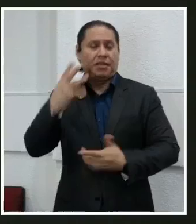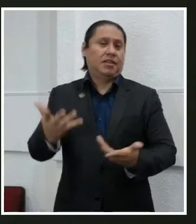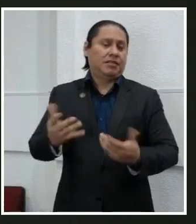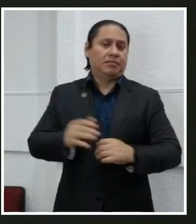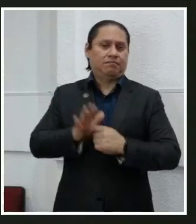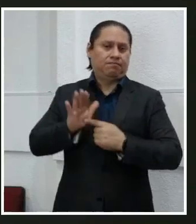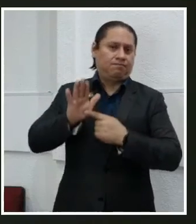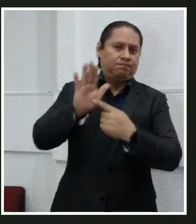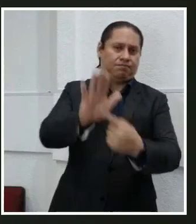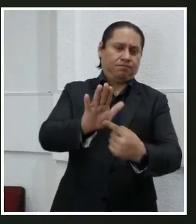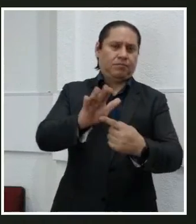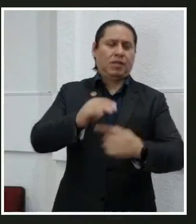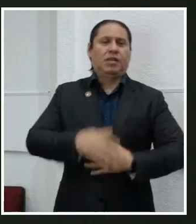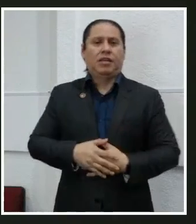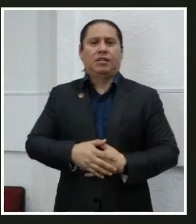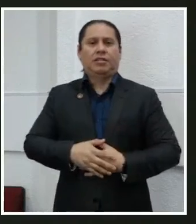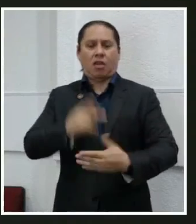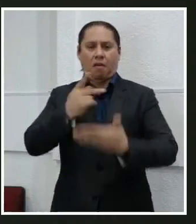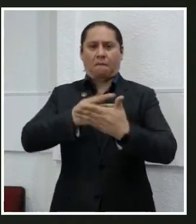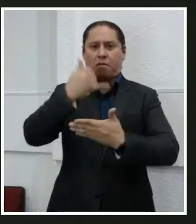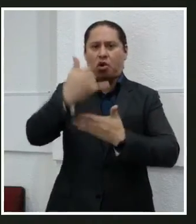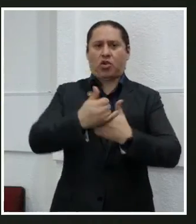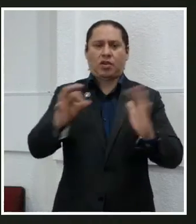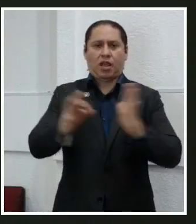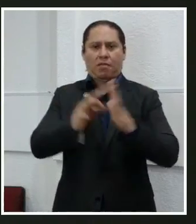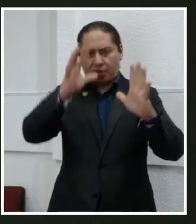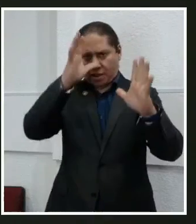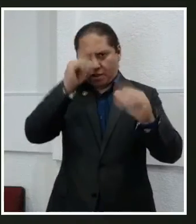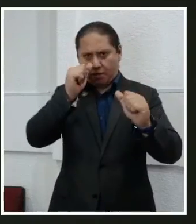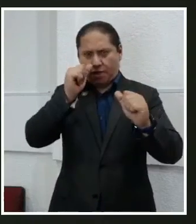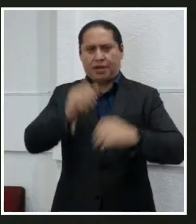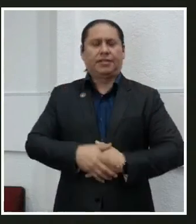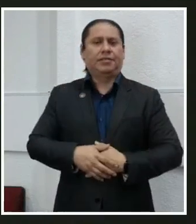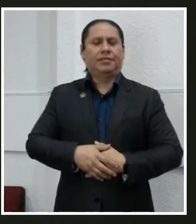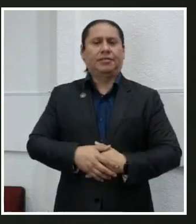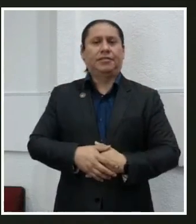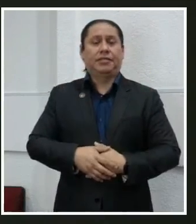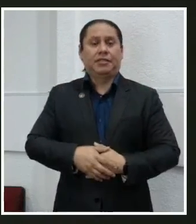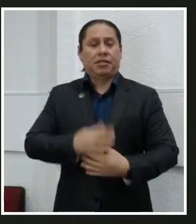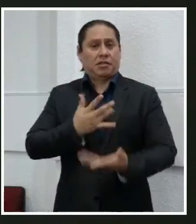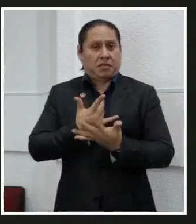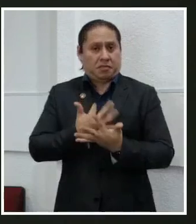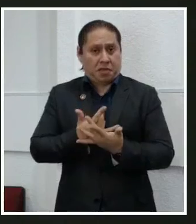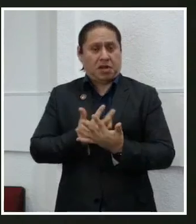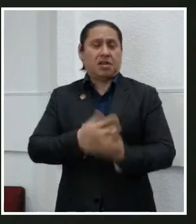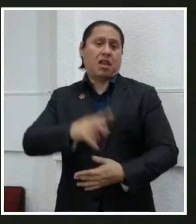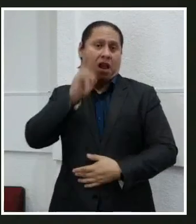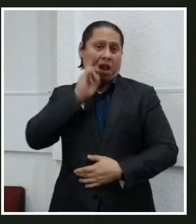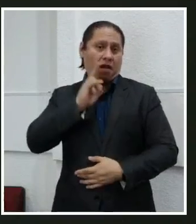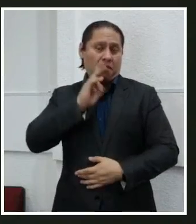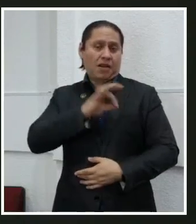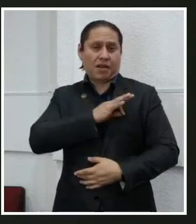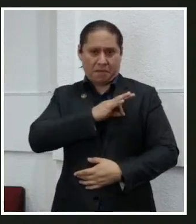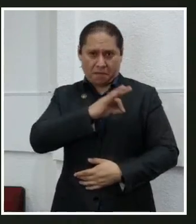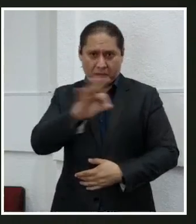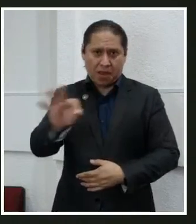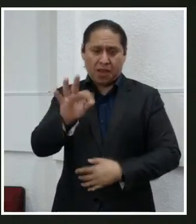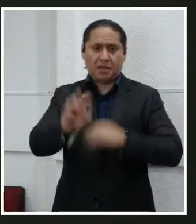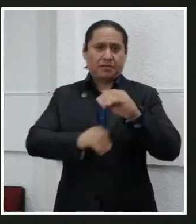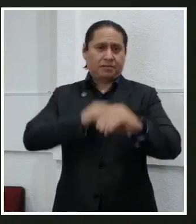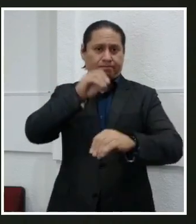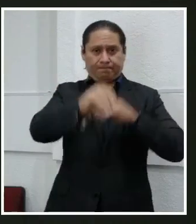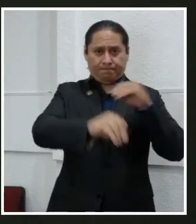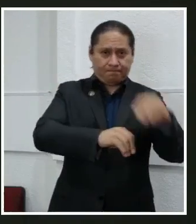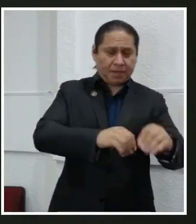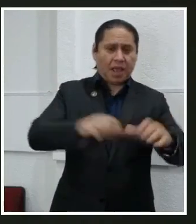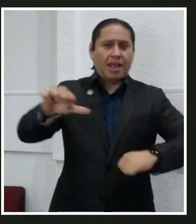expuestas, proponemos el presente proyecto de punto de acuerdo de mérito, esperando incidir mediante la